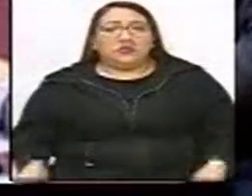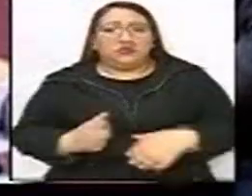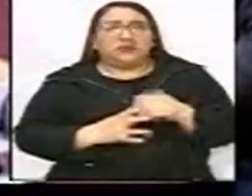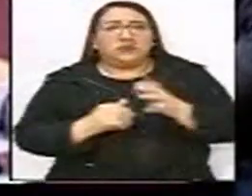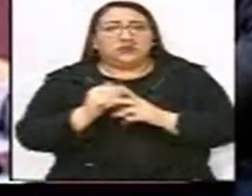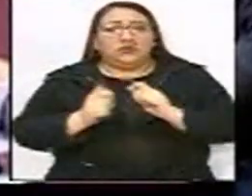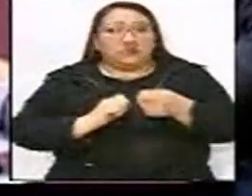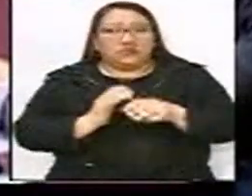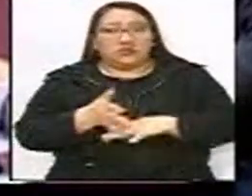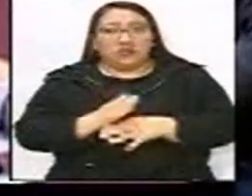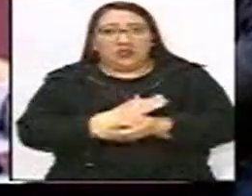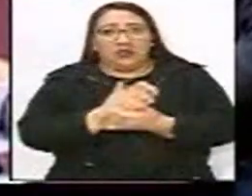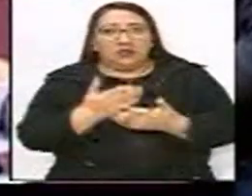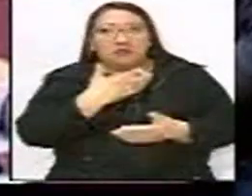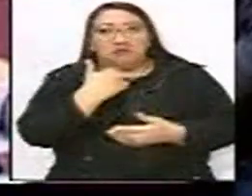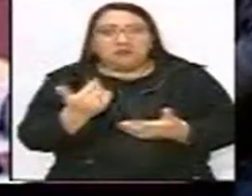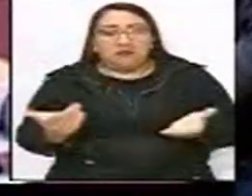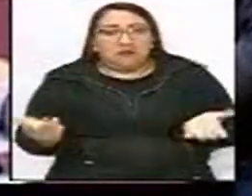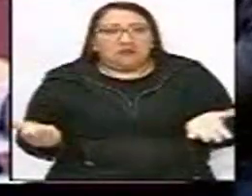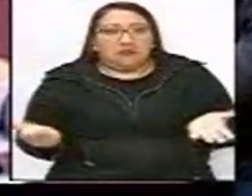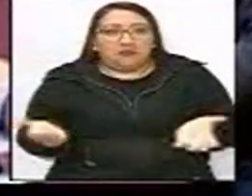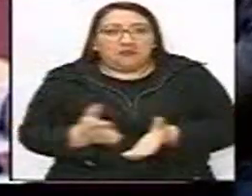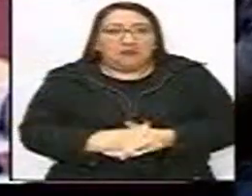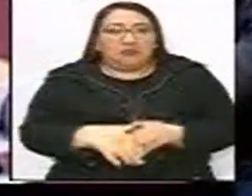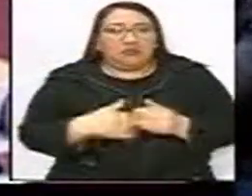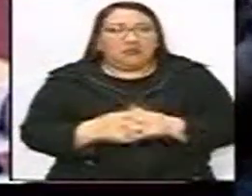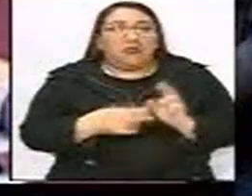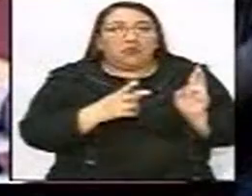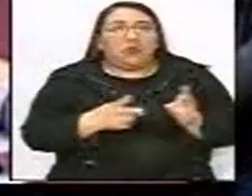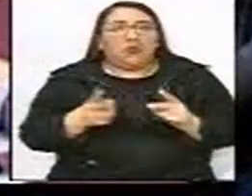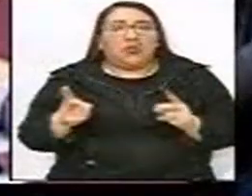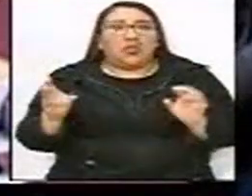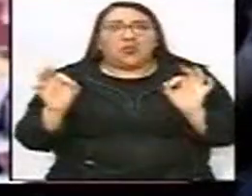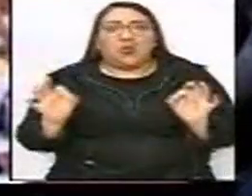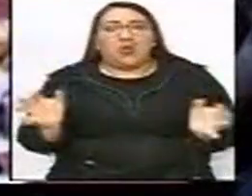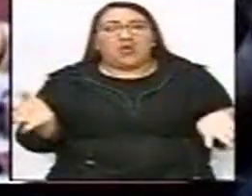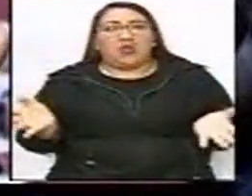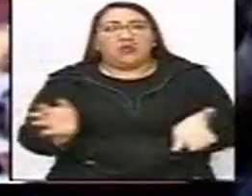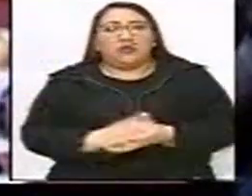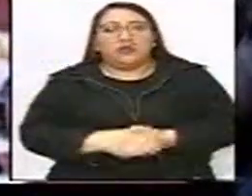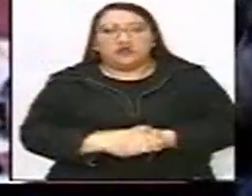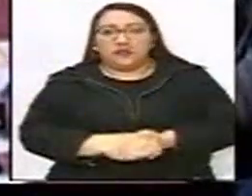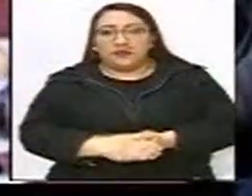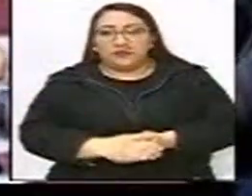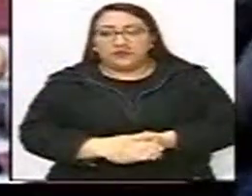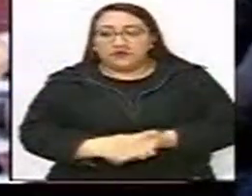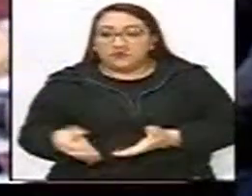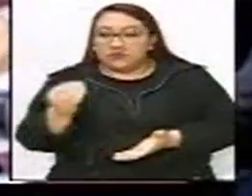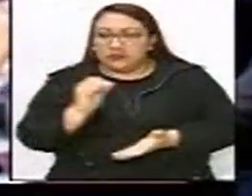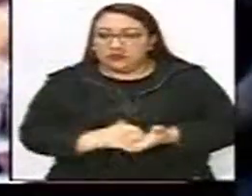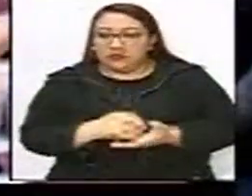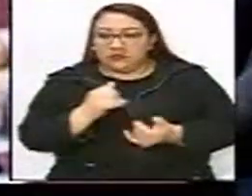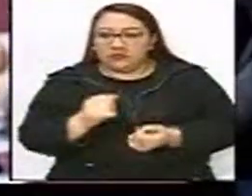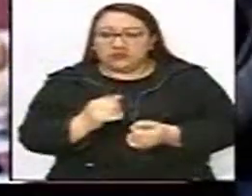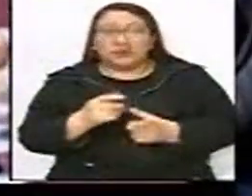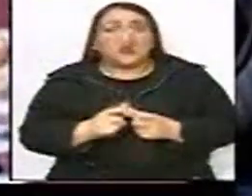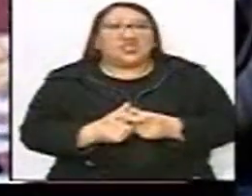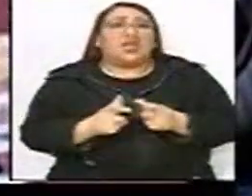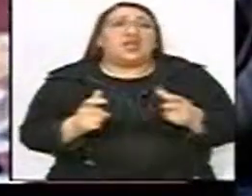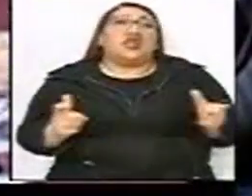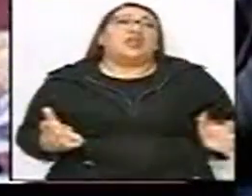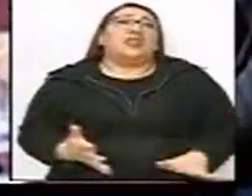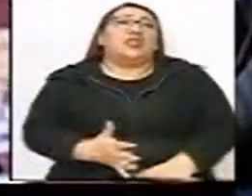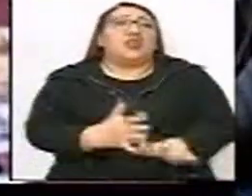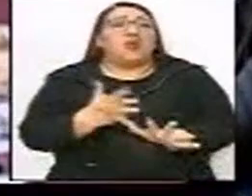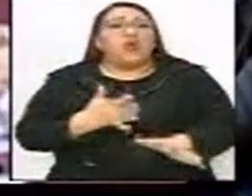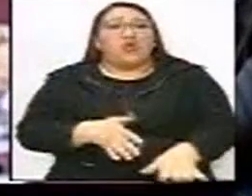zona de los peajes. O sea, no hay ninguna mejora, todo está más bien más lúgubre, y encima ahora hay inmensas colas